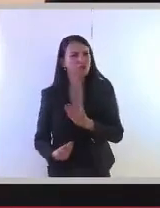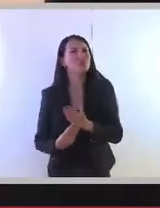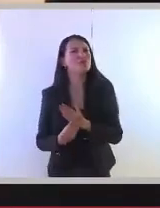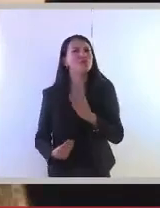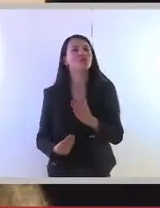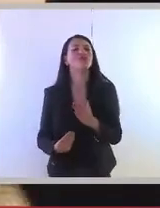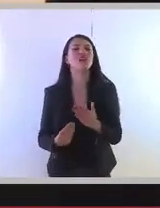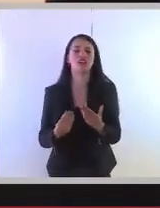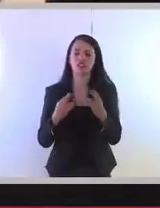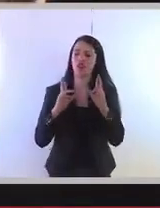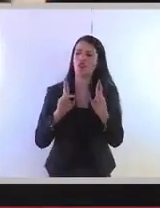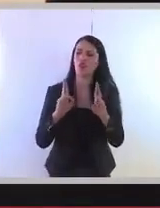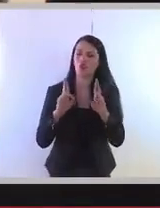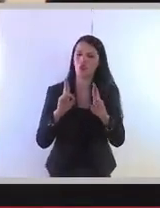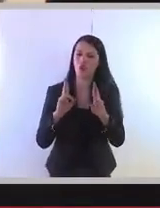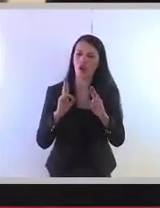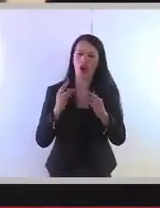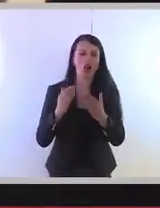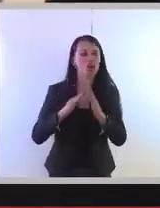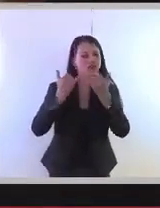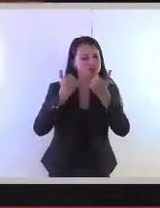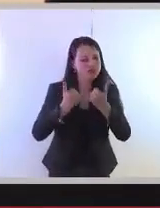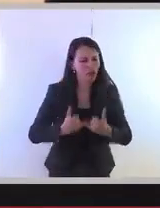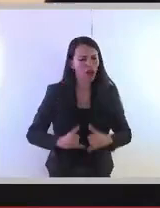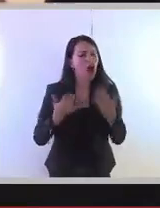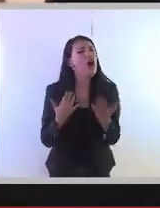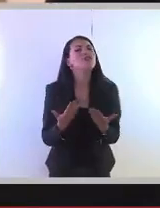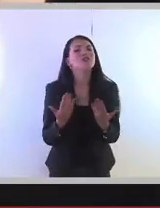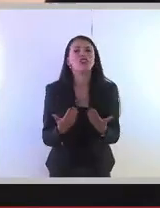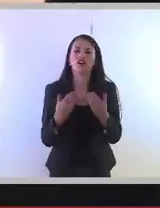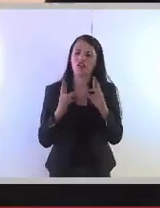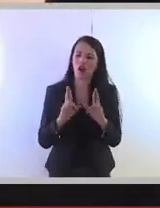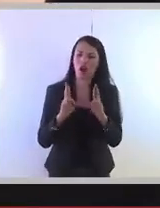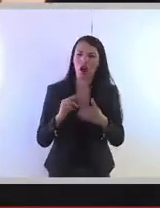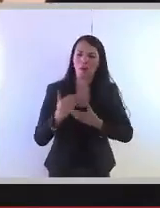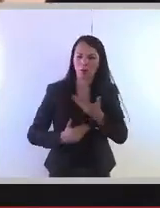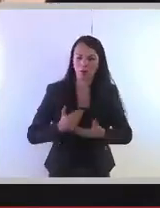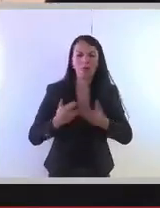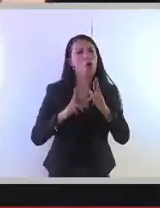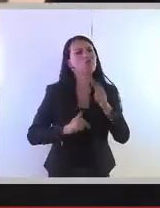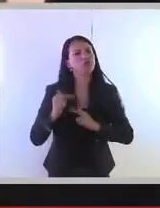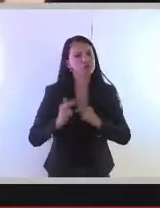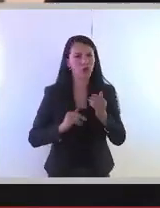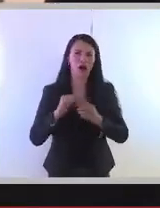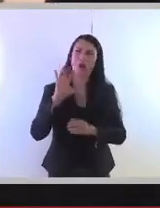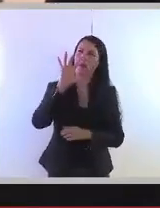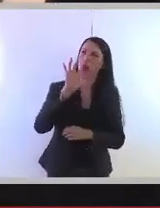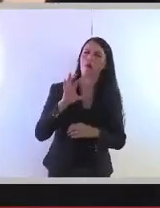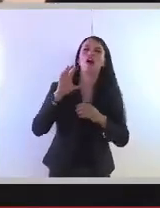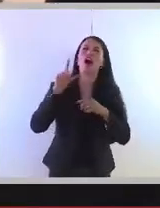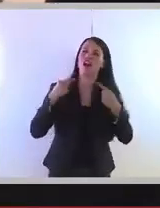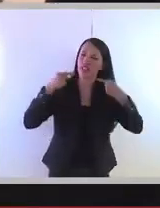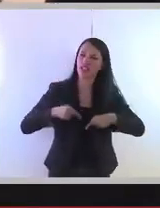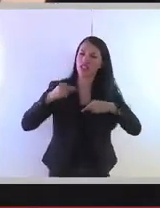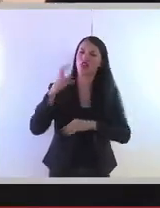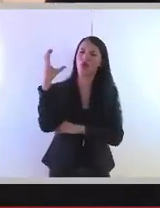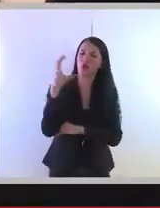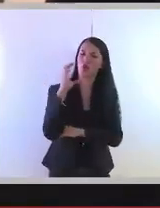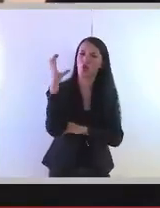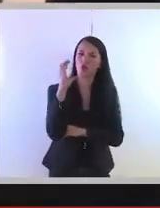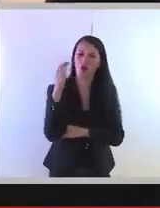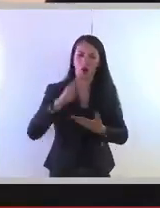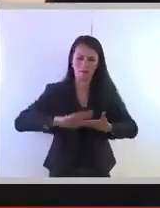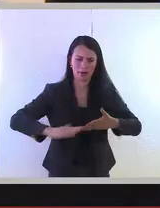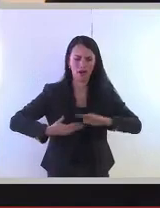a partir de este diálogo social podamos construir un país de Colombia, esa